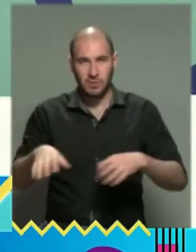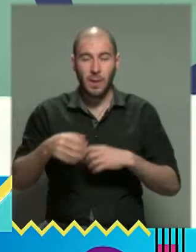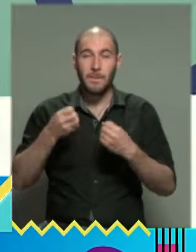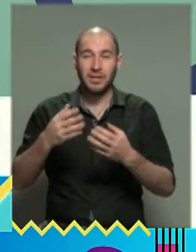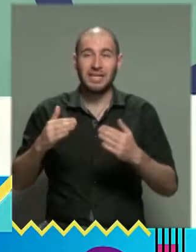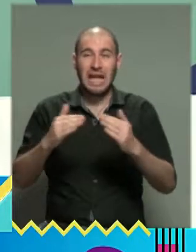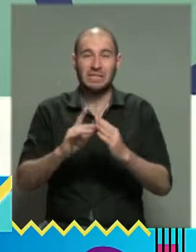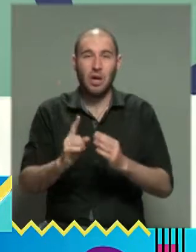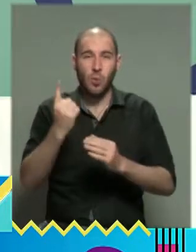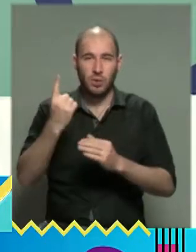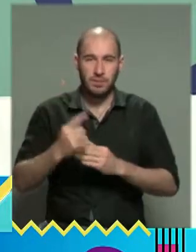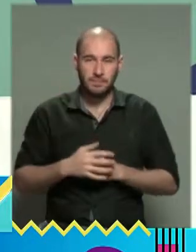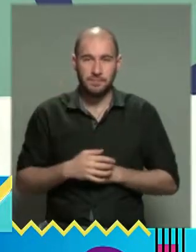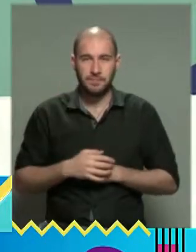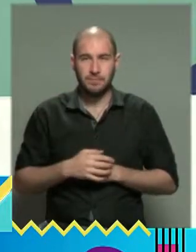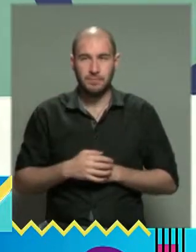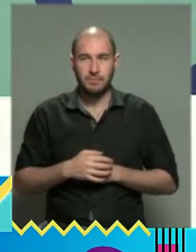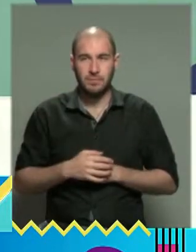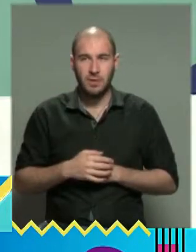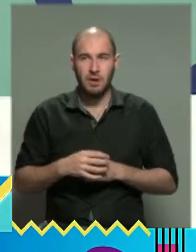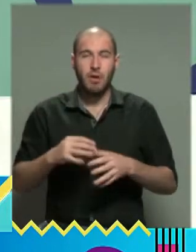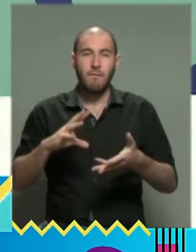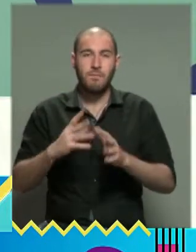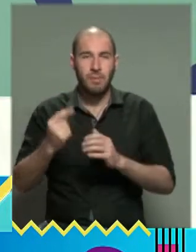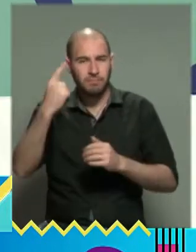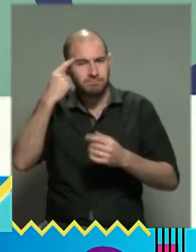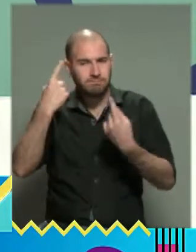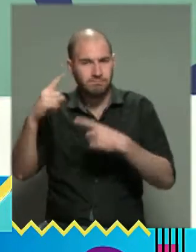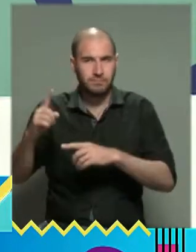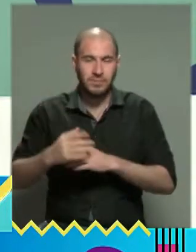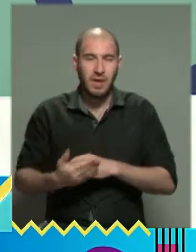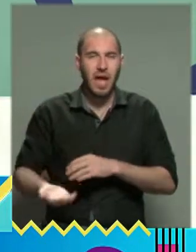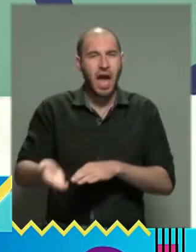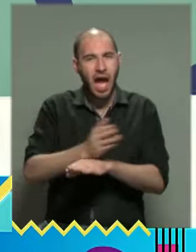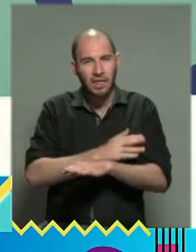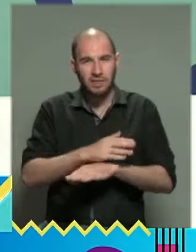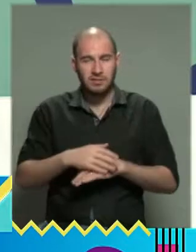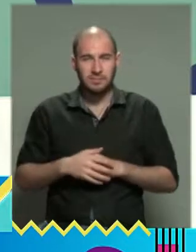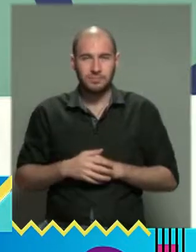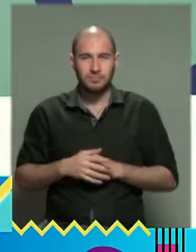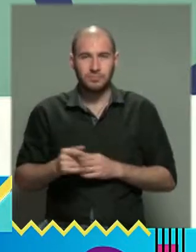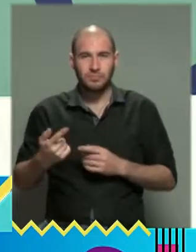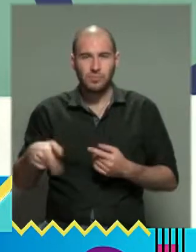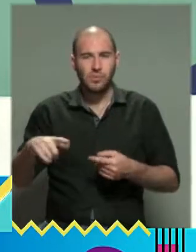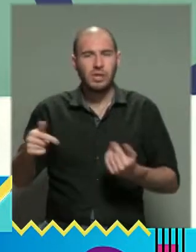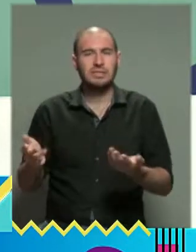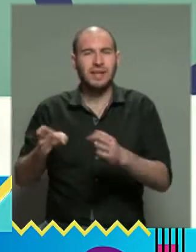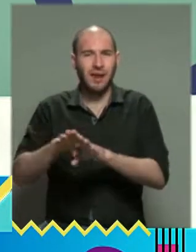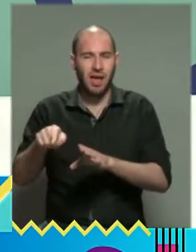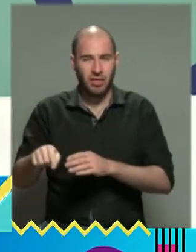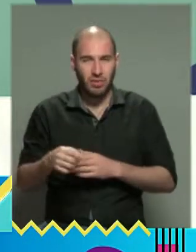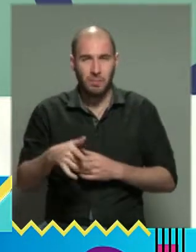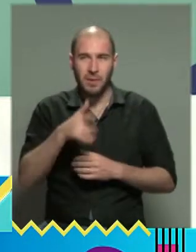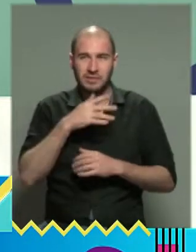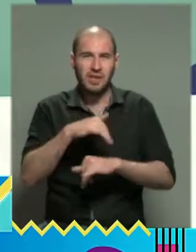una casa es una otra forma de pensar. Antes eso de encierro daba